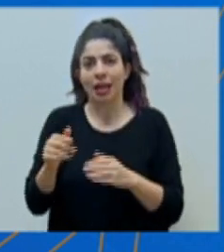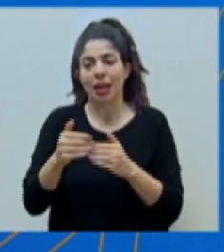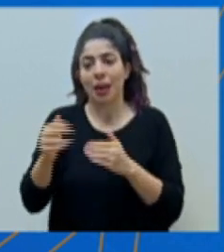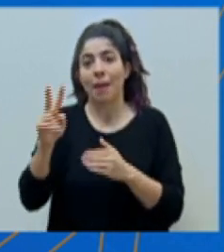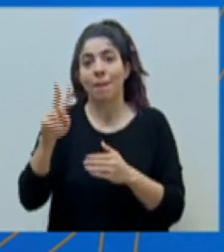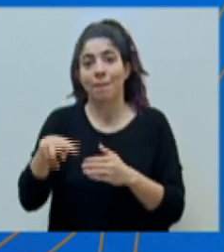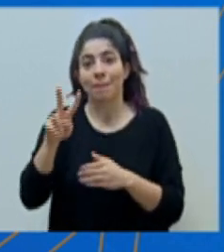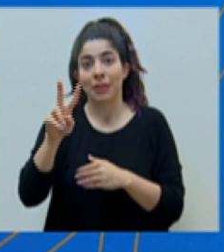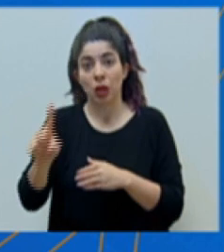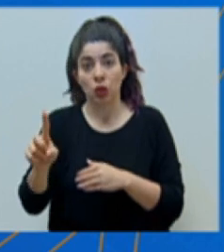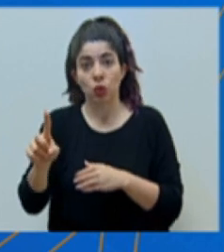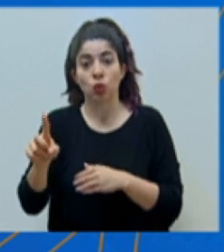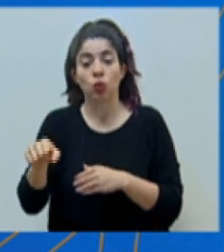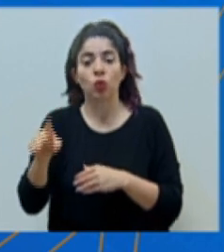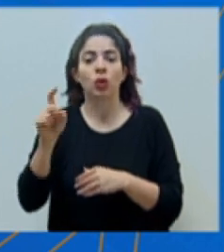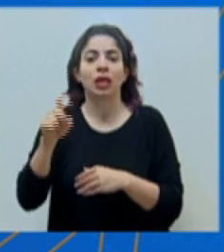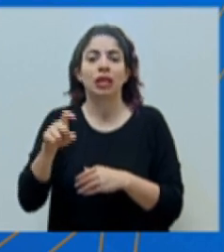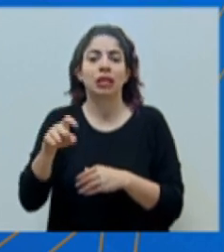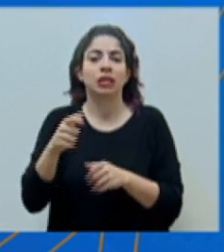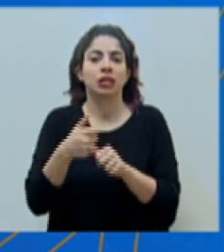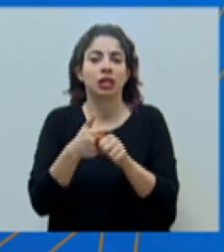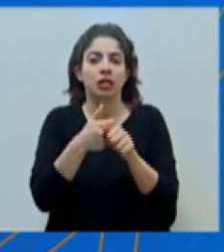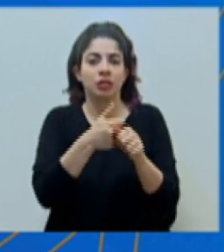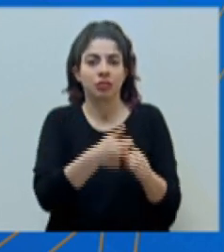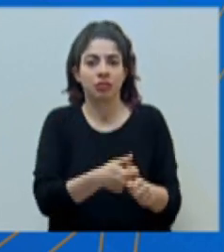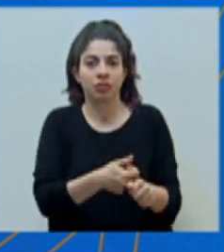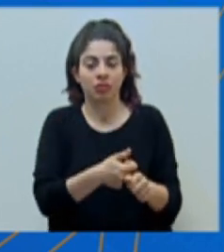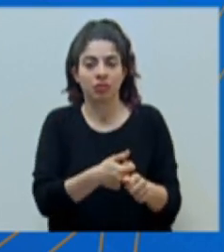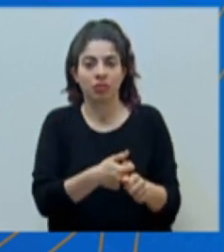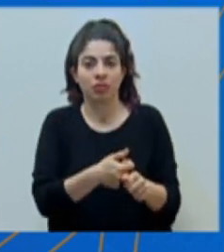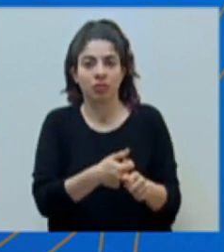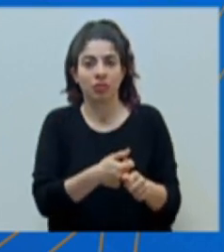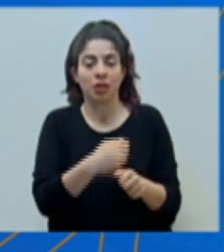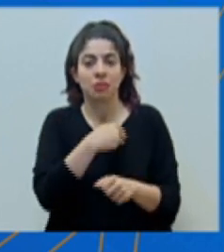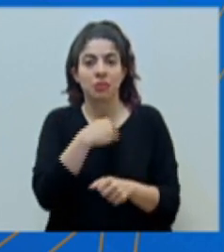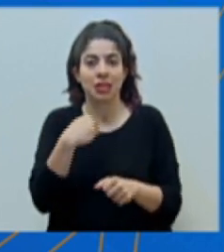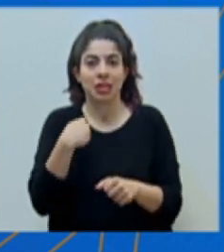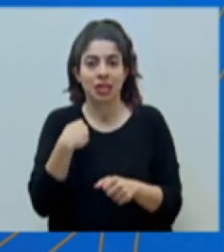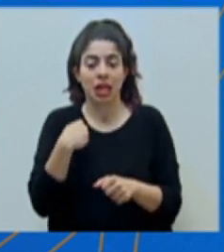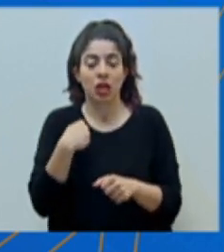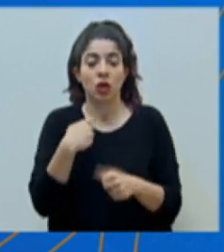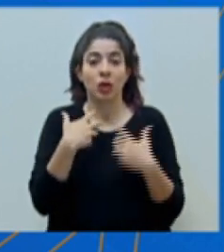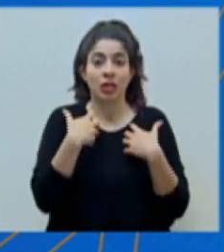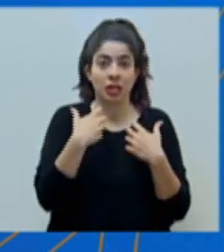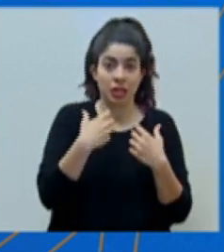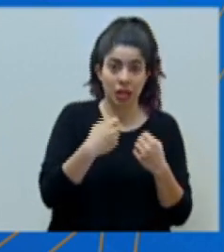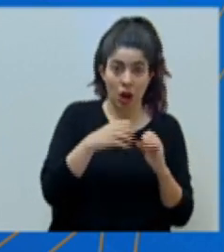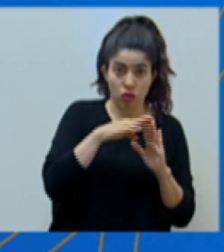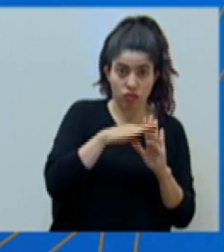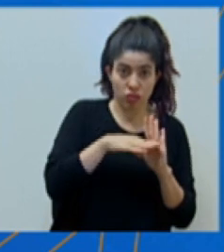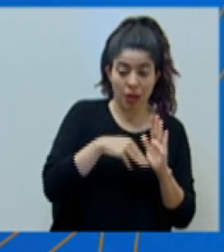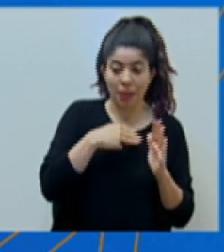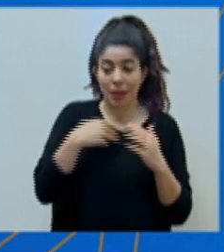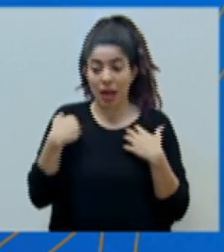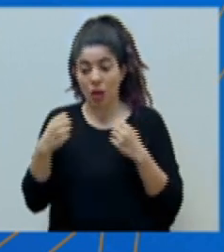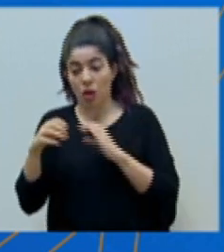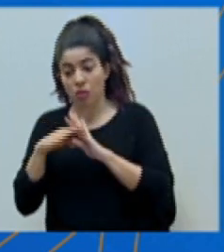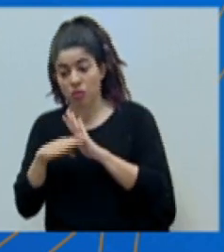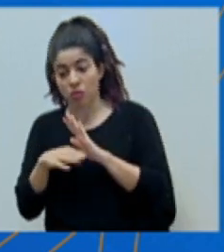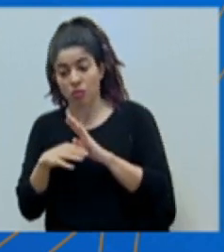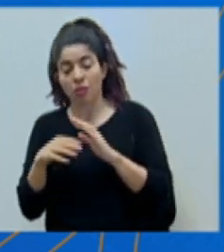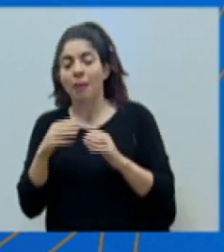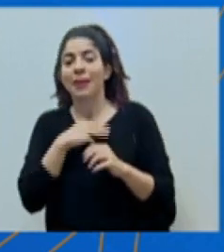2021 deben ser con las disposiciones emitidas por ambos ministerios, el Ministerio de Salud y el Ministerio de Educación